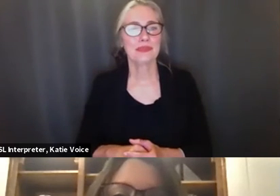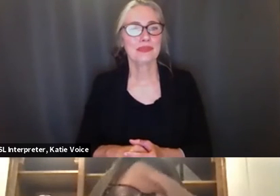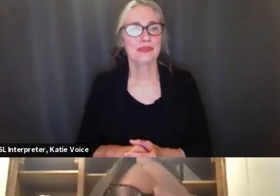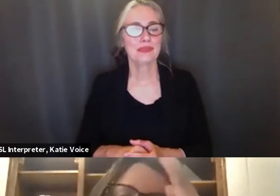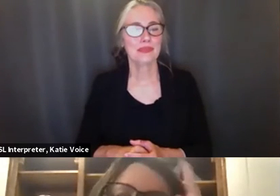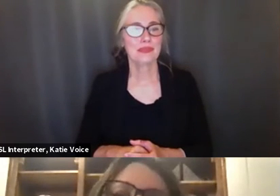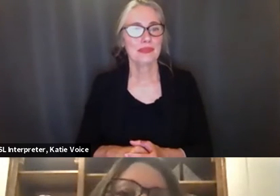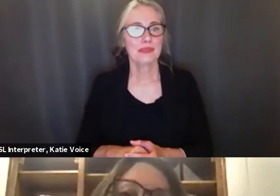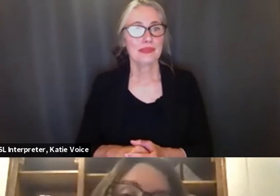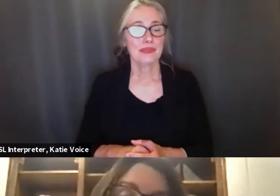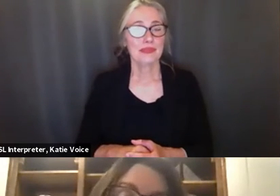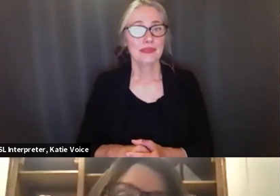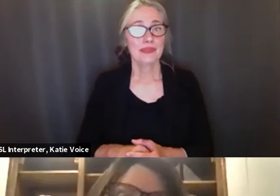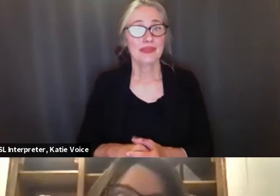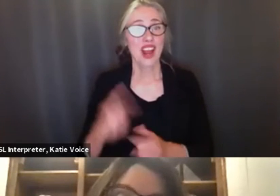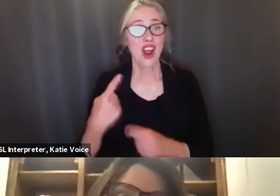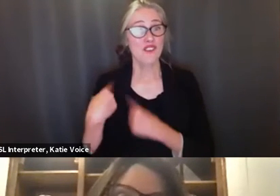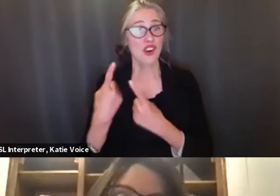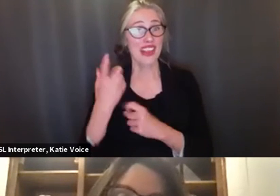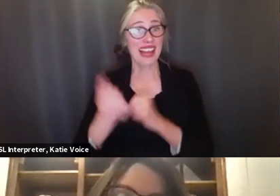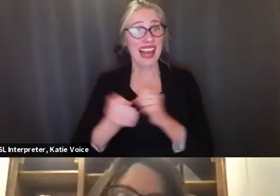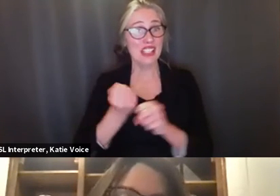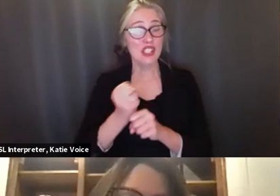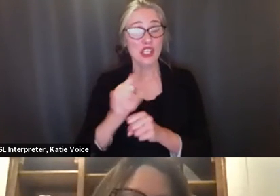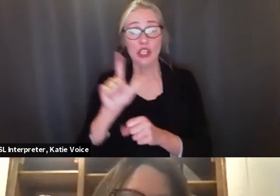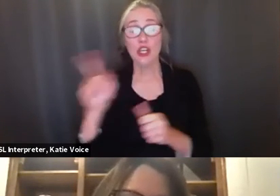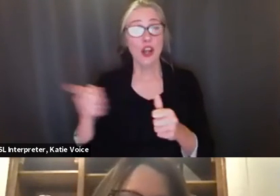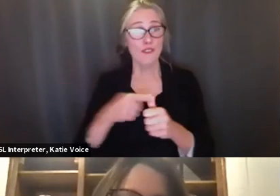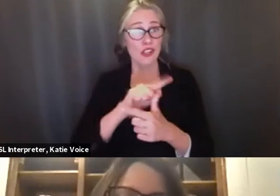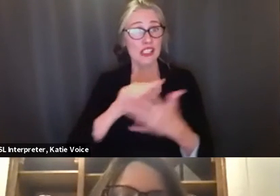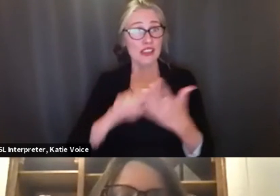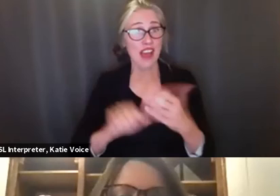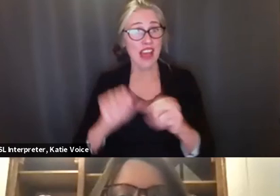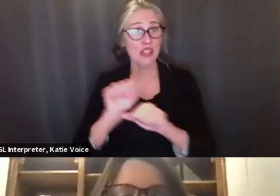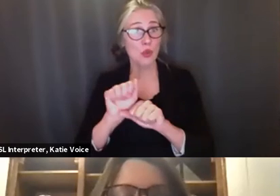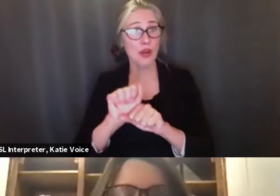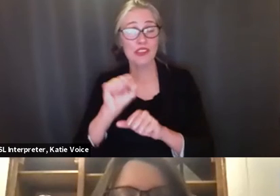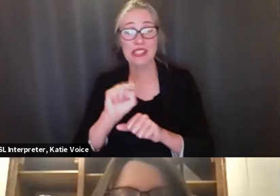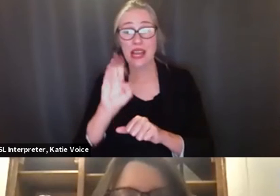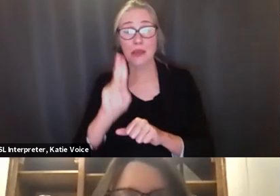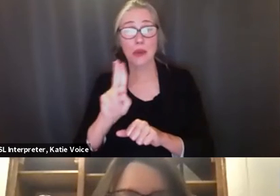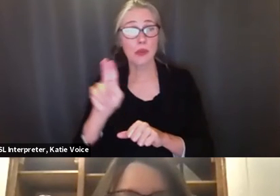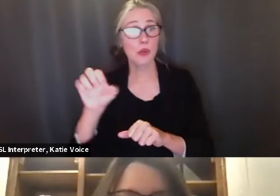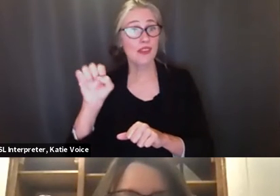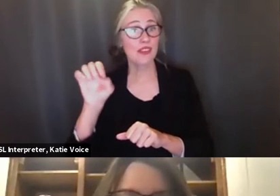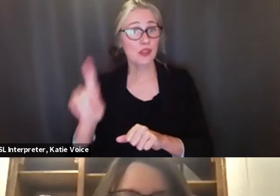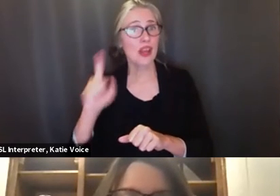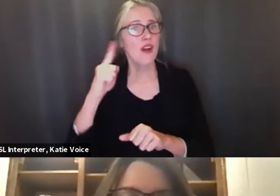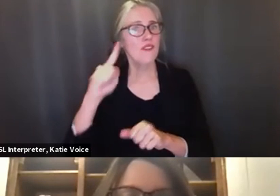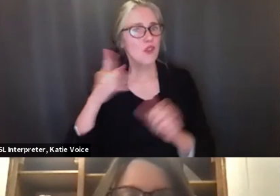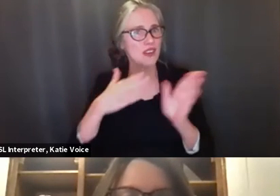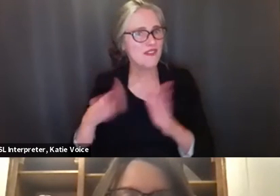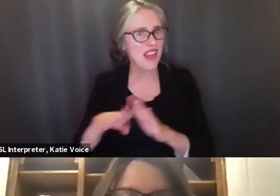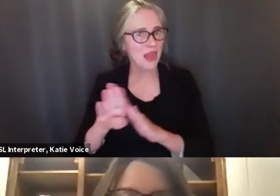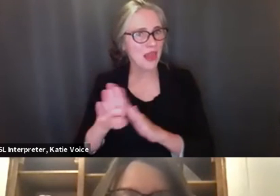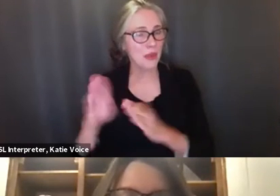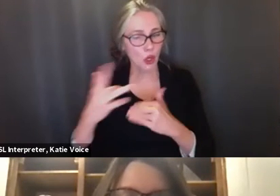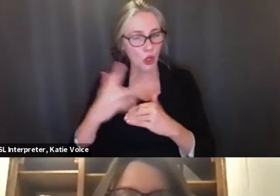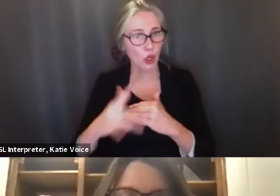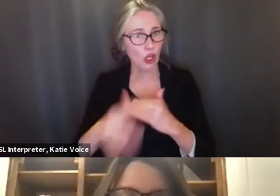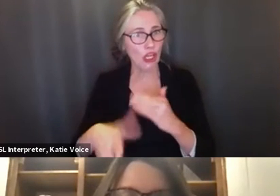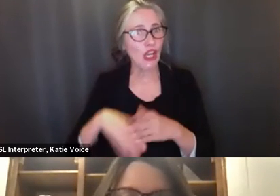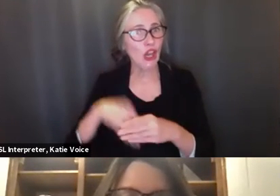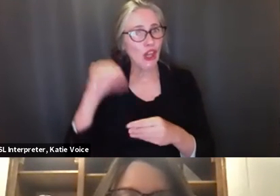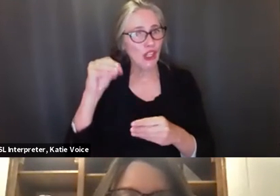A lo largo de los últimos años, hemos trabajado con este distrito para desarrollar un plan para la infancia temprana y